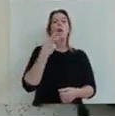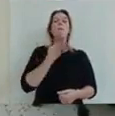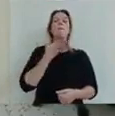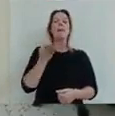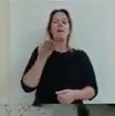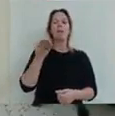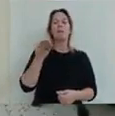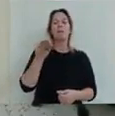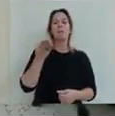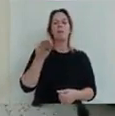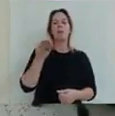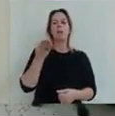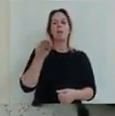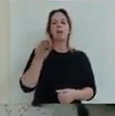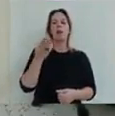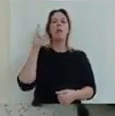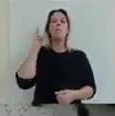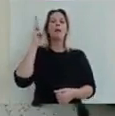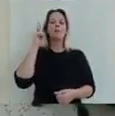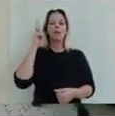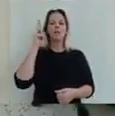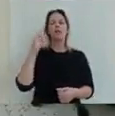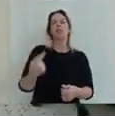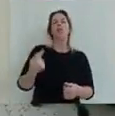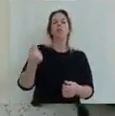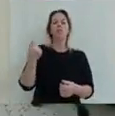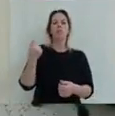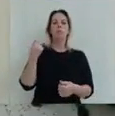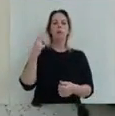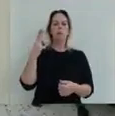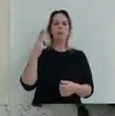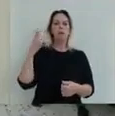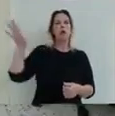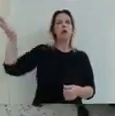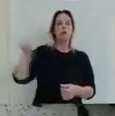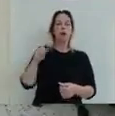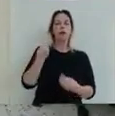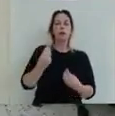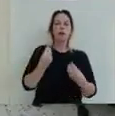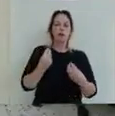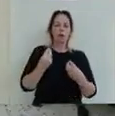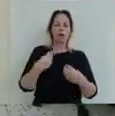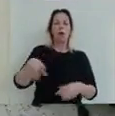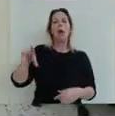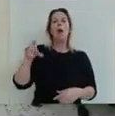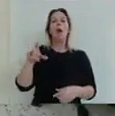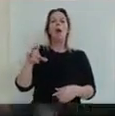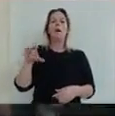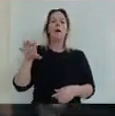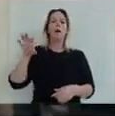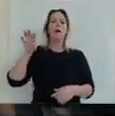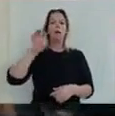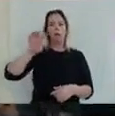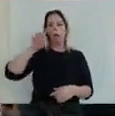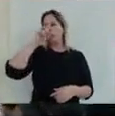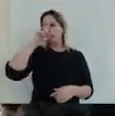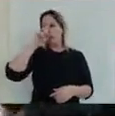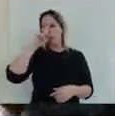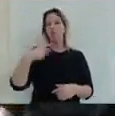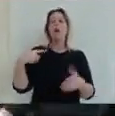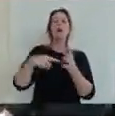su hijo. Concejal Miño. Sí, voy a solicitar que esta nota pase a la Comisión de Salud, señora.